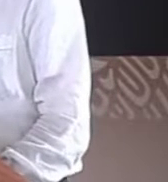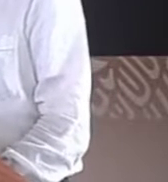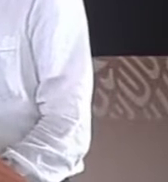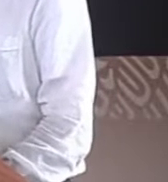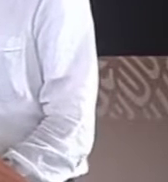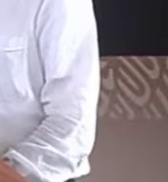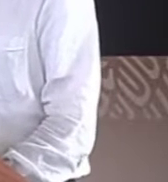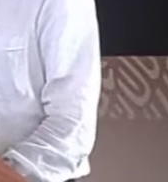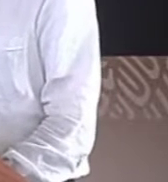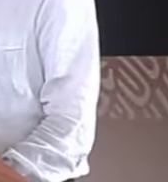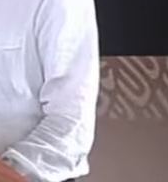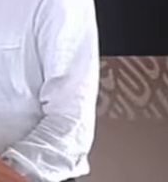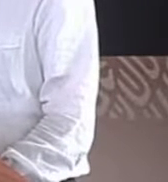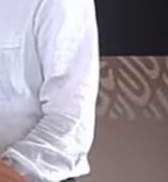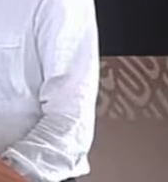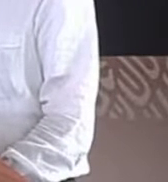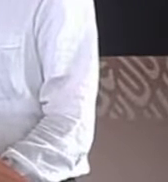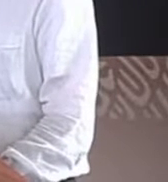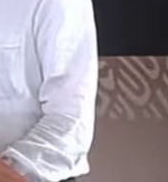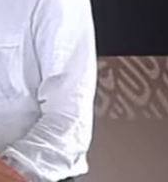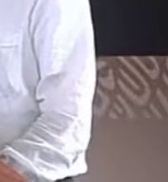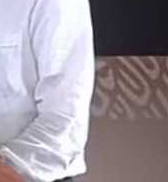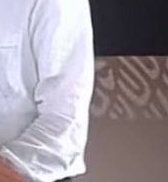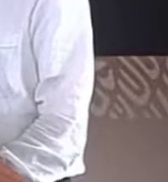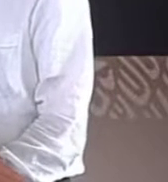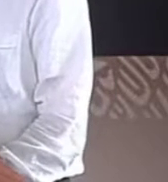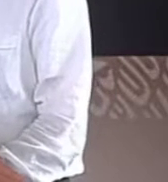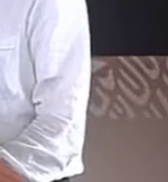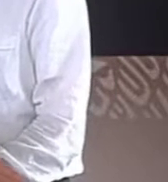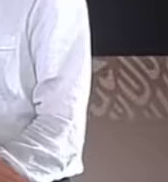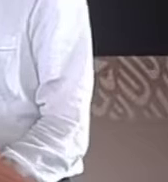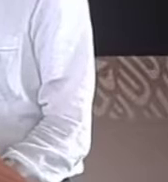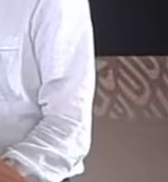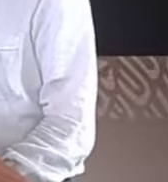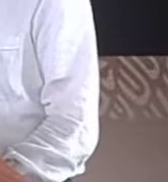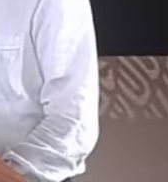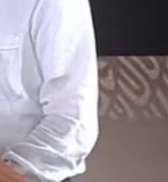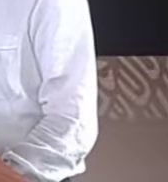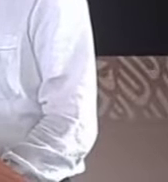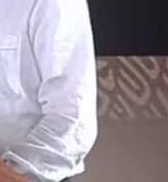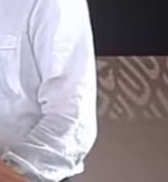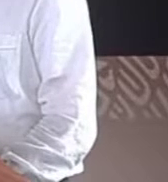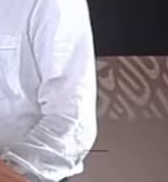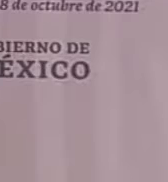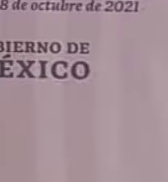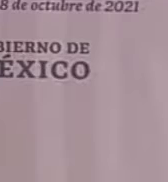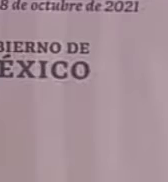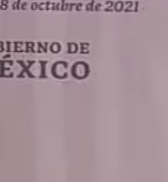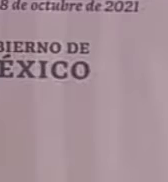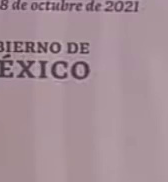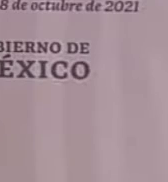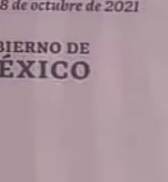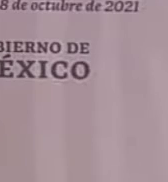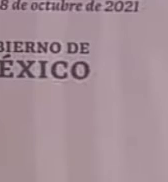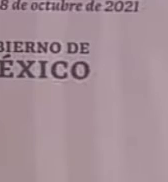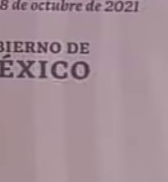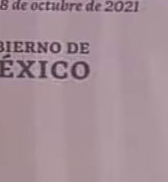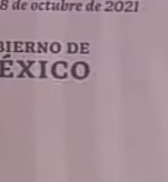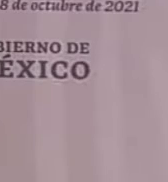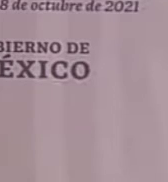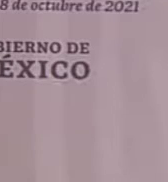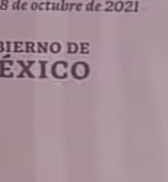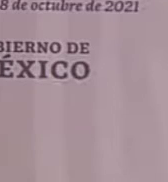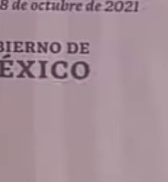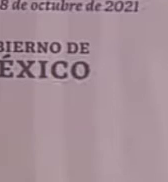de naciones unidas en el marco del cambio climático se ha sugerido que a pesar de que hayan aumentado